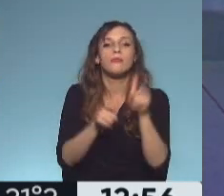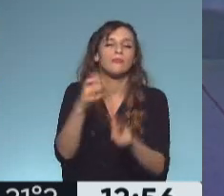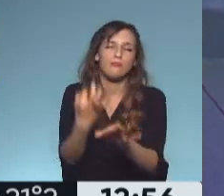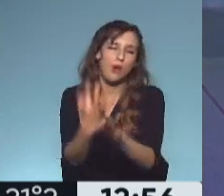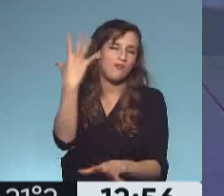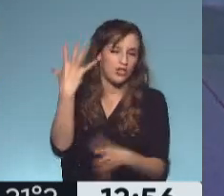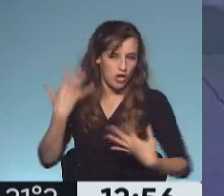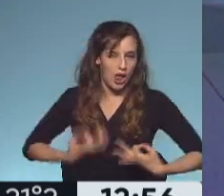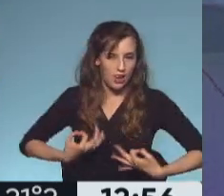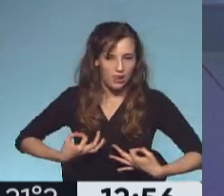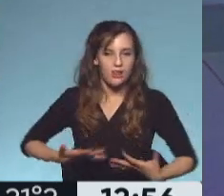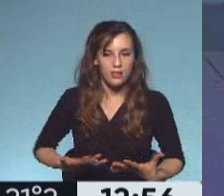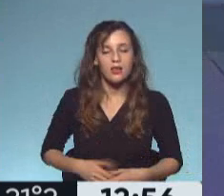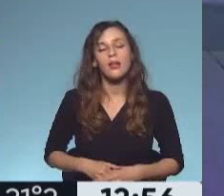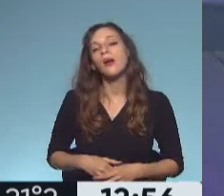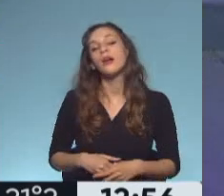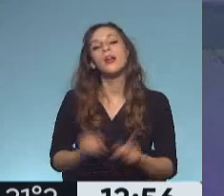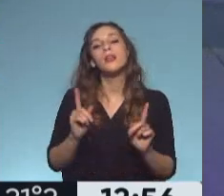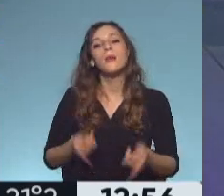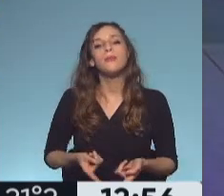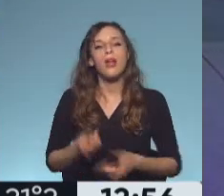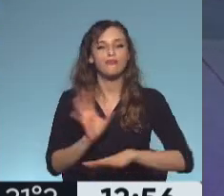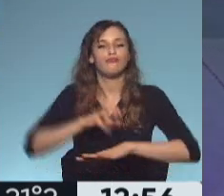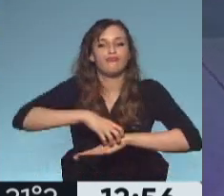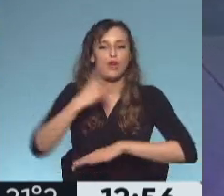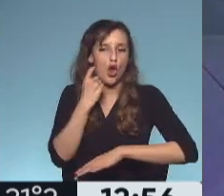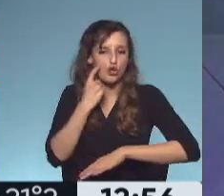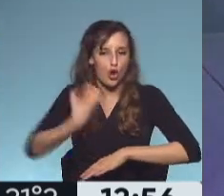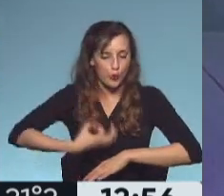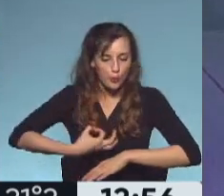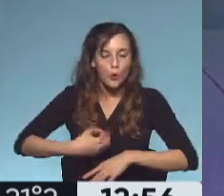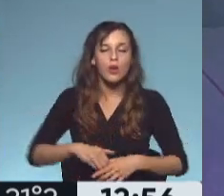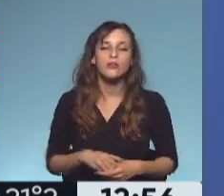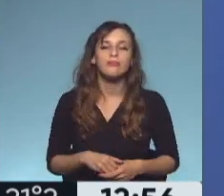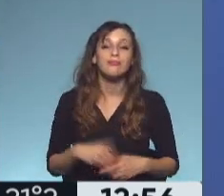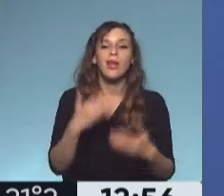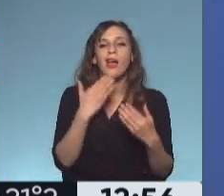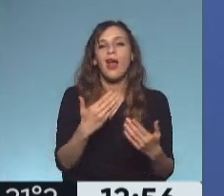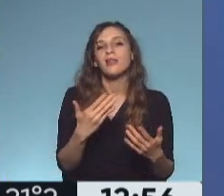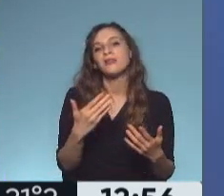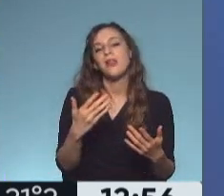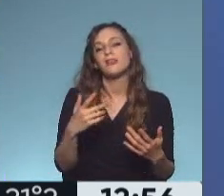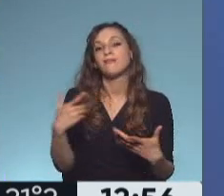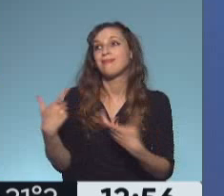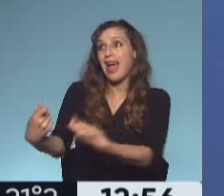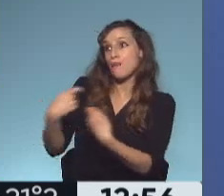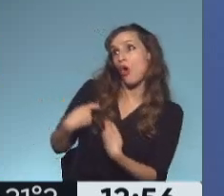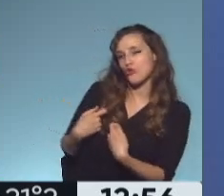con un agente regulatorio magnífico, entonces contando con ese respaldo el trabajo se